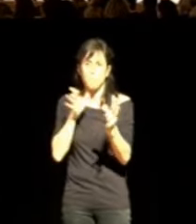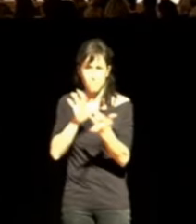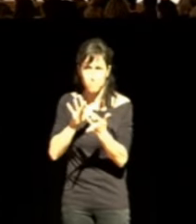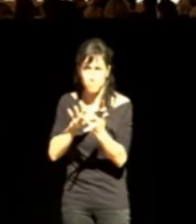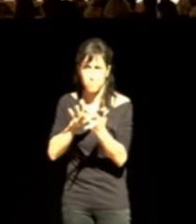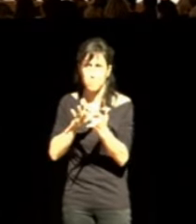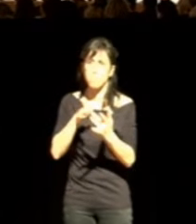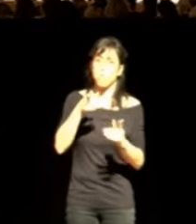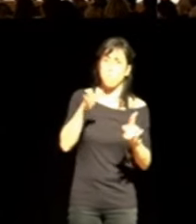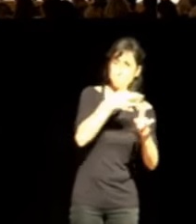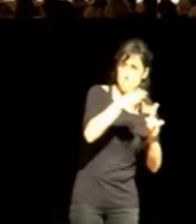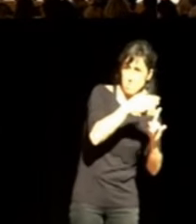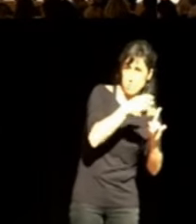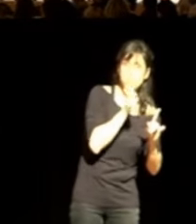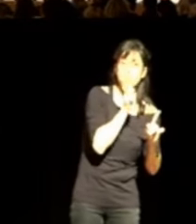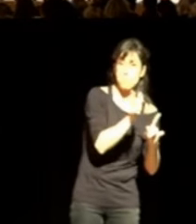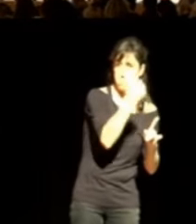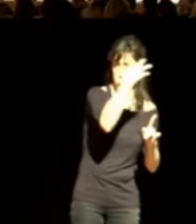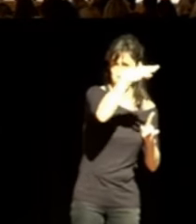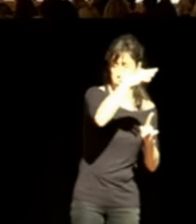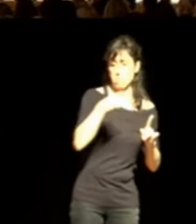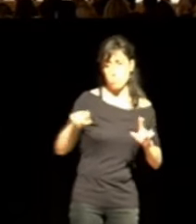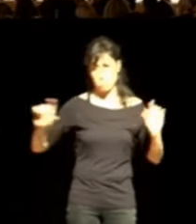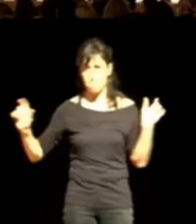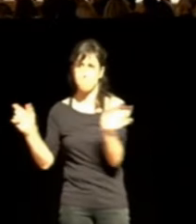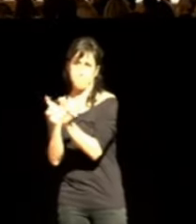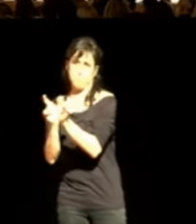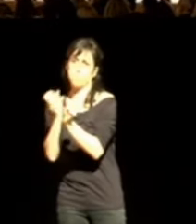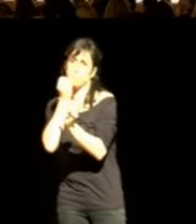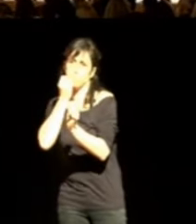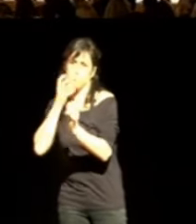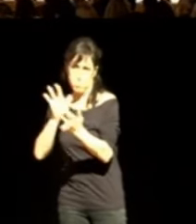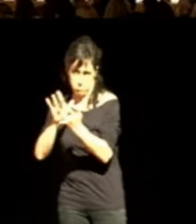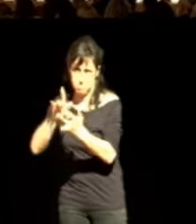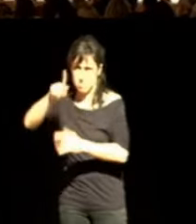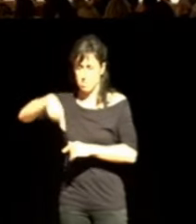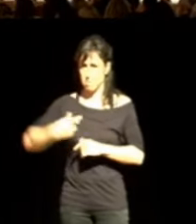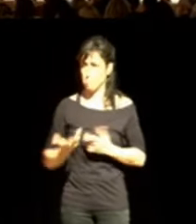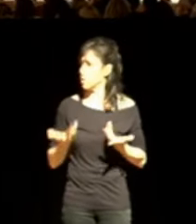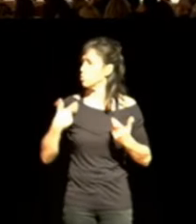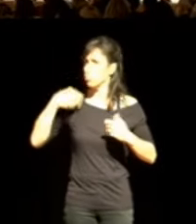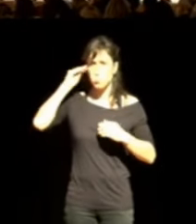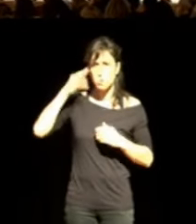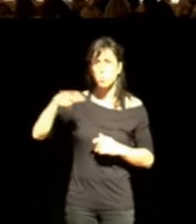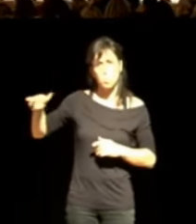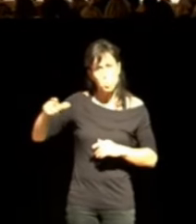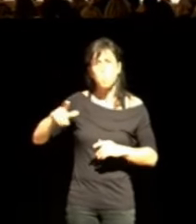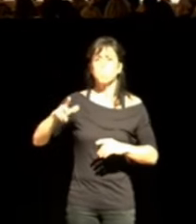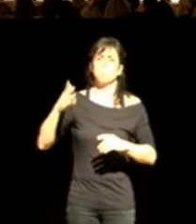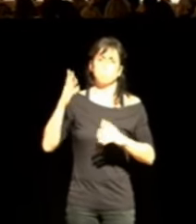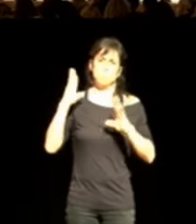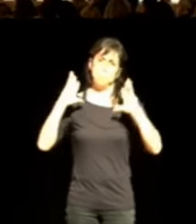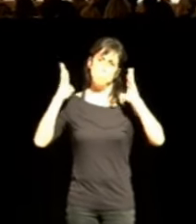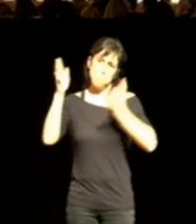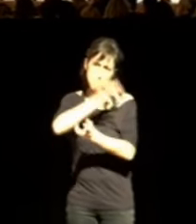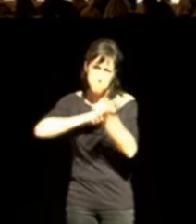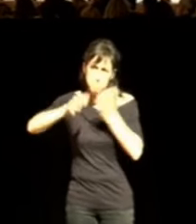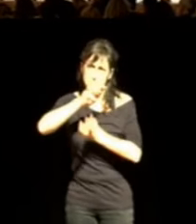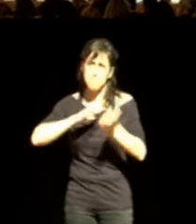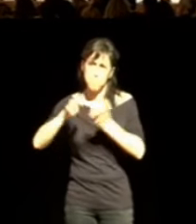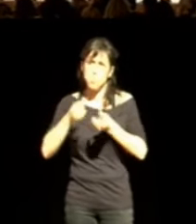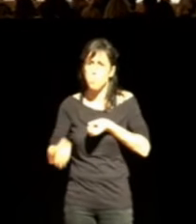buen trato. Creo que vas a dar un buen repaso a la violencia tradicional, también a la que se da en los centros escolares y a la que nos ha